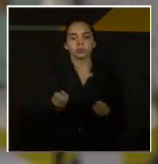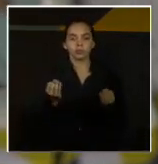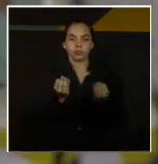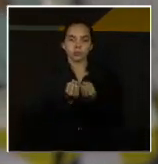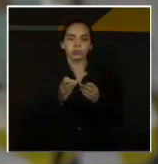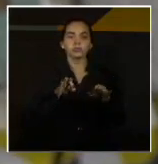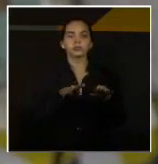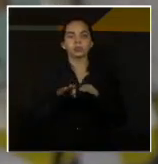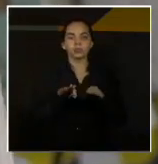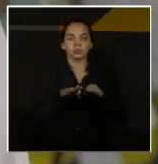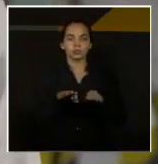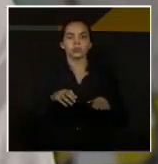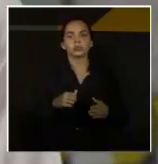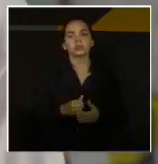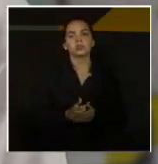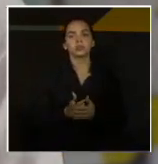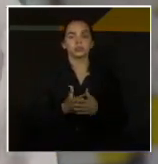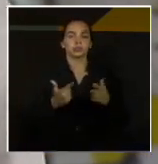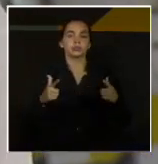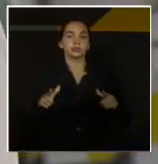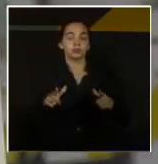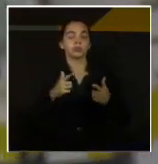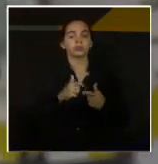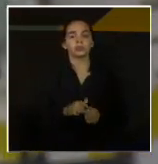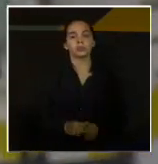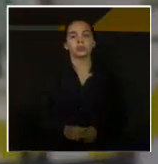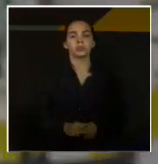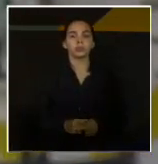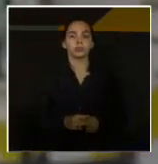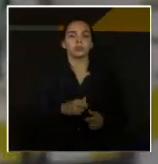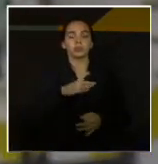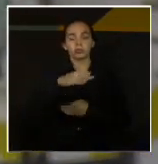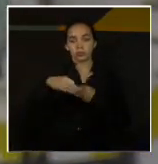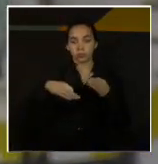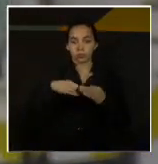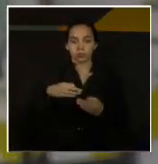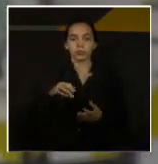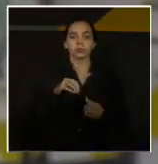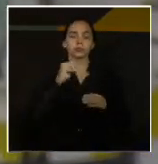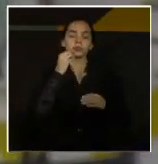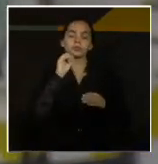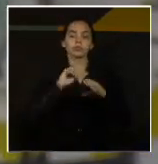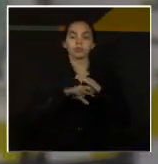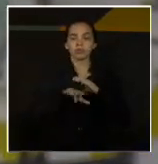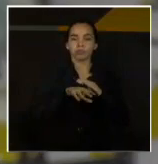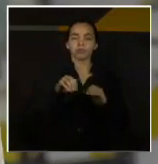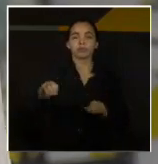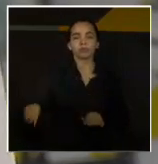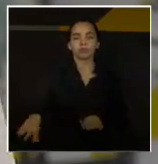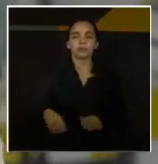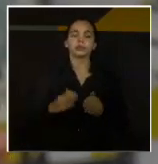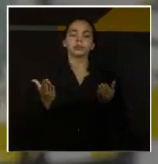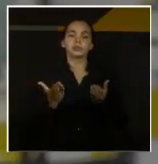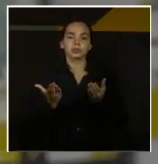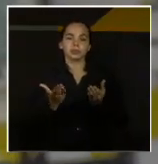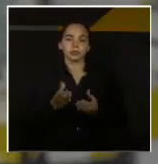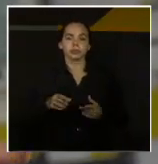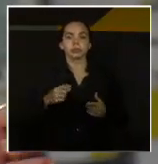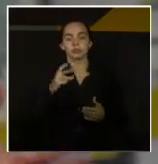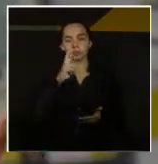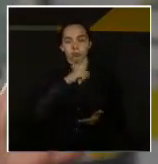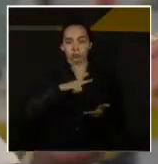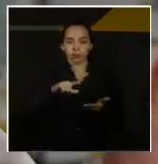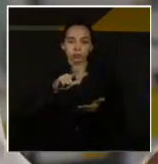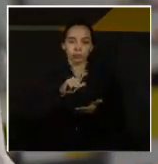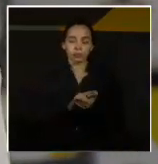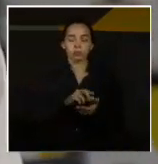proponiendo la autonomía de la hoy Vicefiscalía Anticorrupción. Lo haremos mediante procesos donde respetemos lo